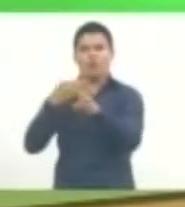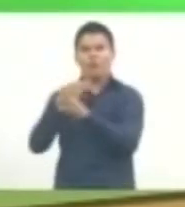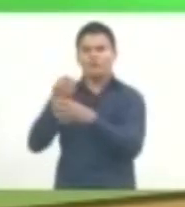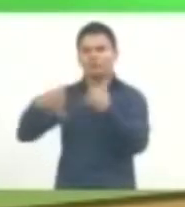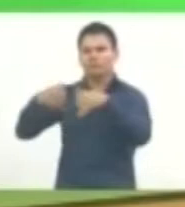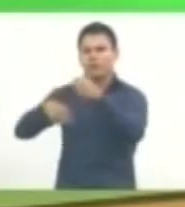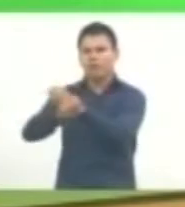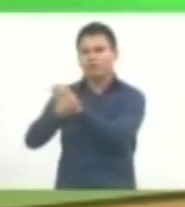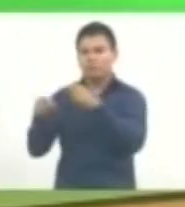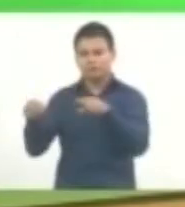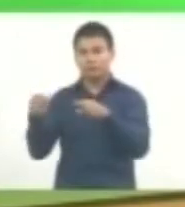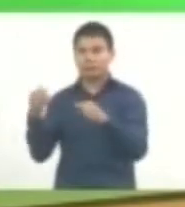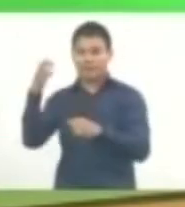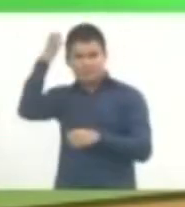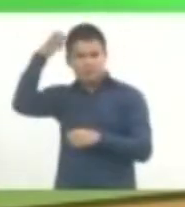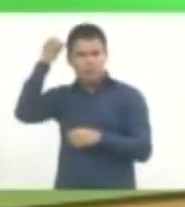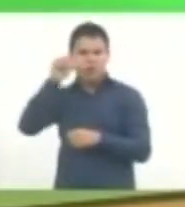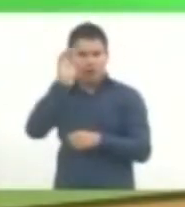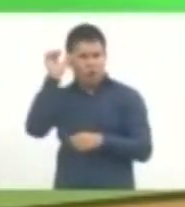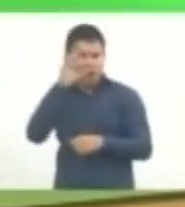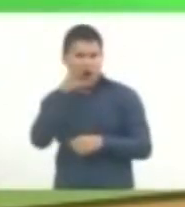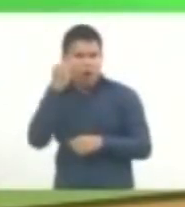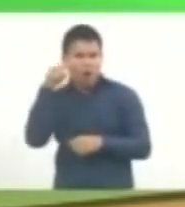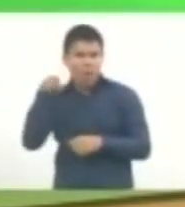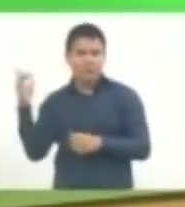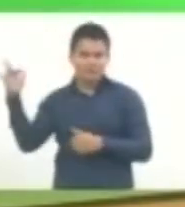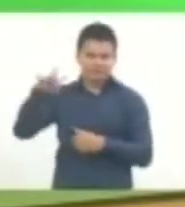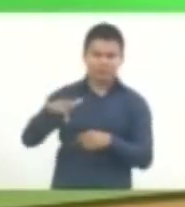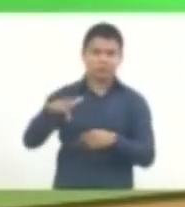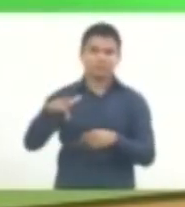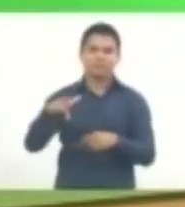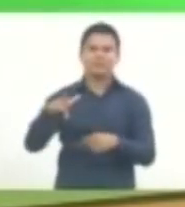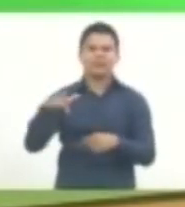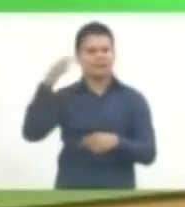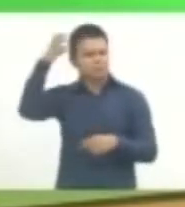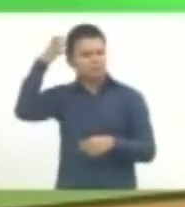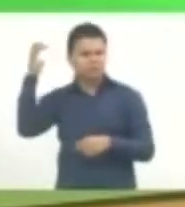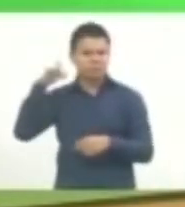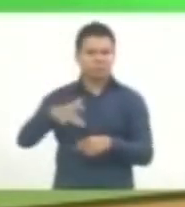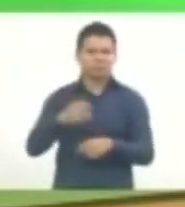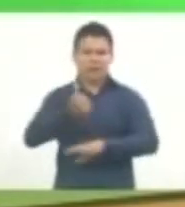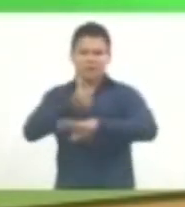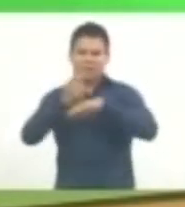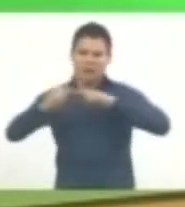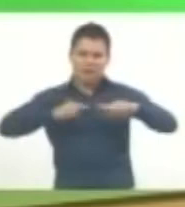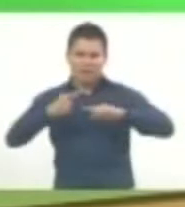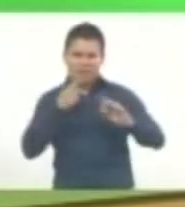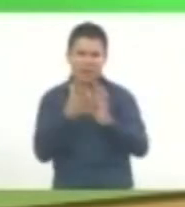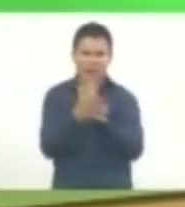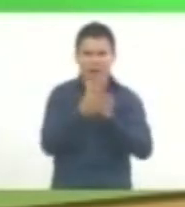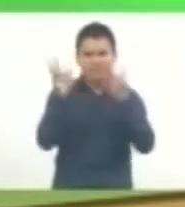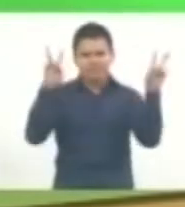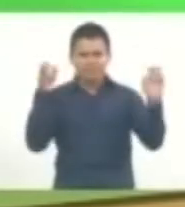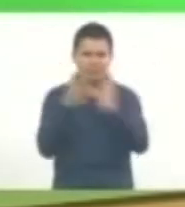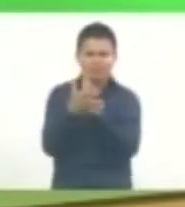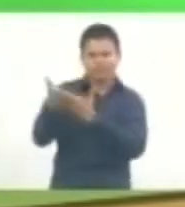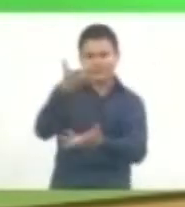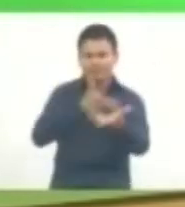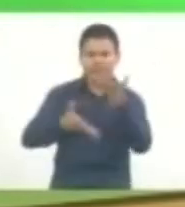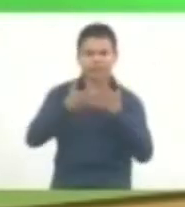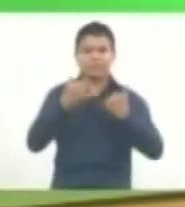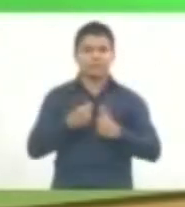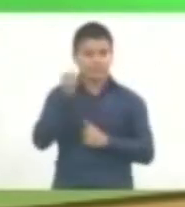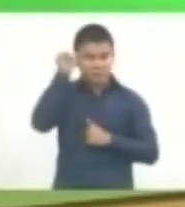España y de Europa con el Real Madrid, solo tienes que llamar y reportar tu sintonía. Las 10 primeras personas ganarán su entrada. Así que, ¿qué